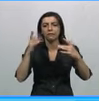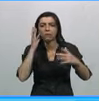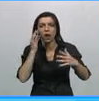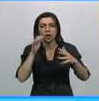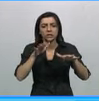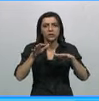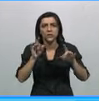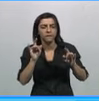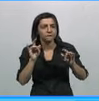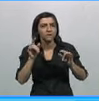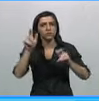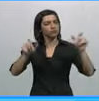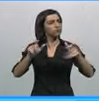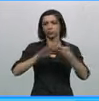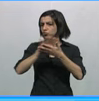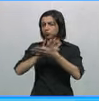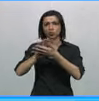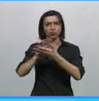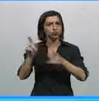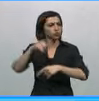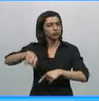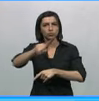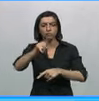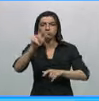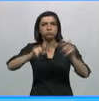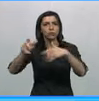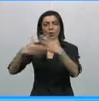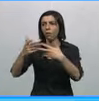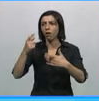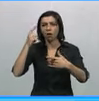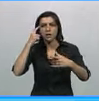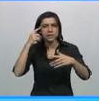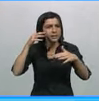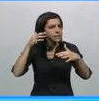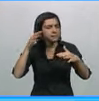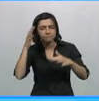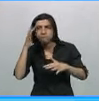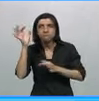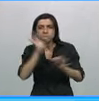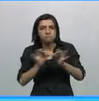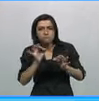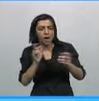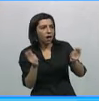su jerarquía, por las condiciones que tienen. Realmente